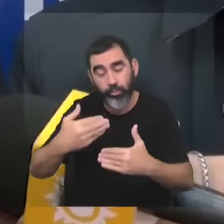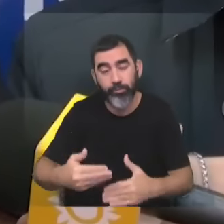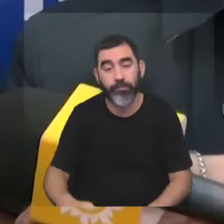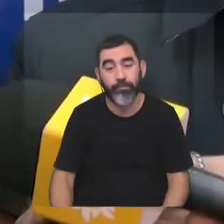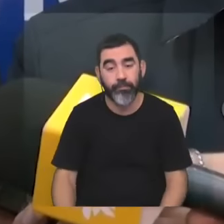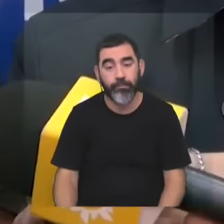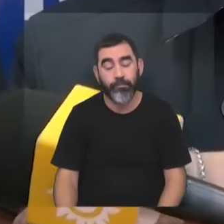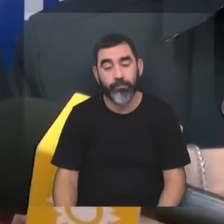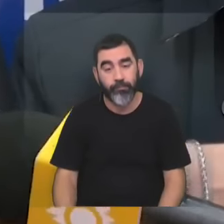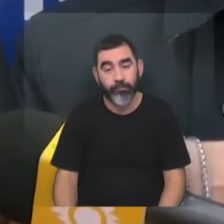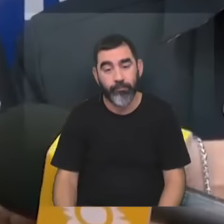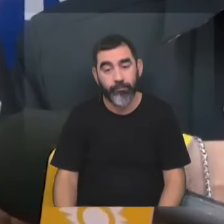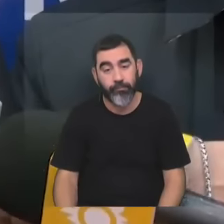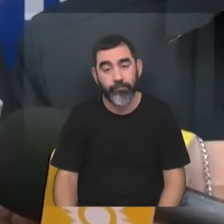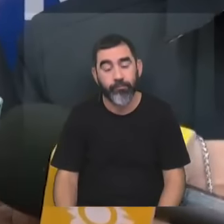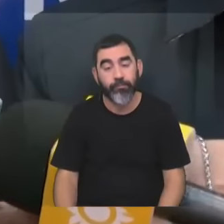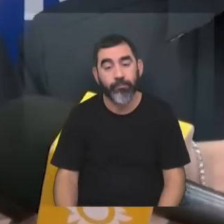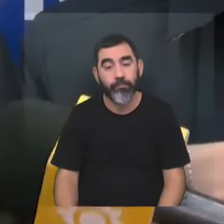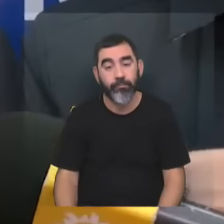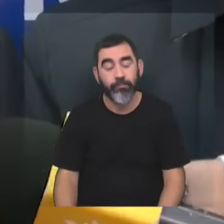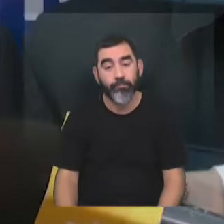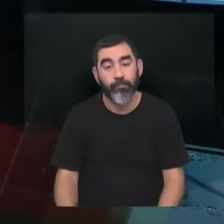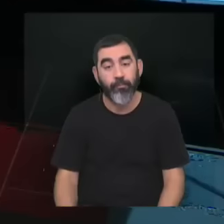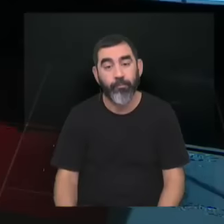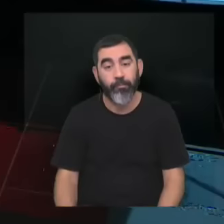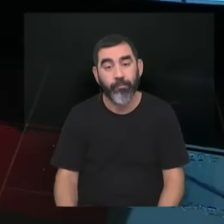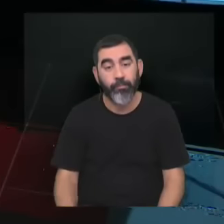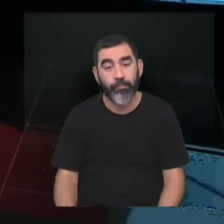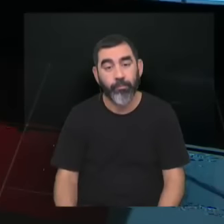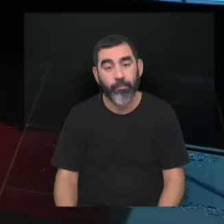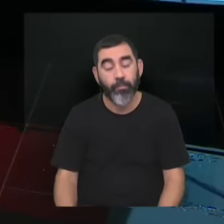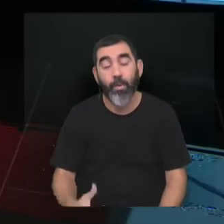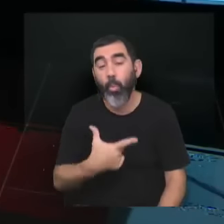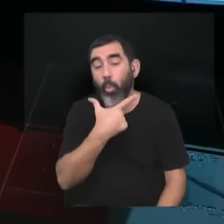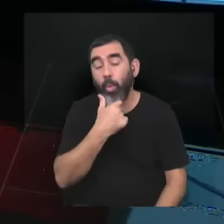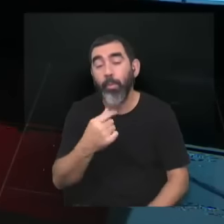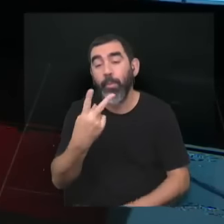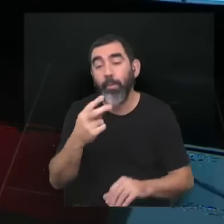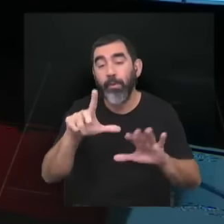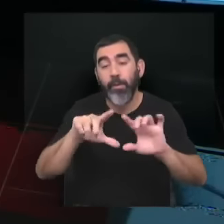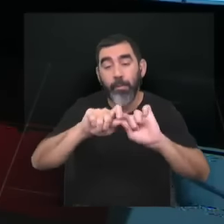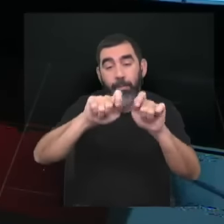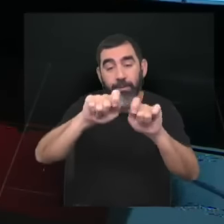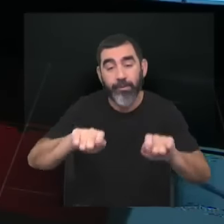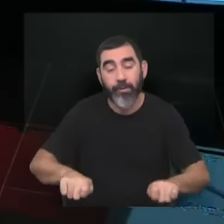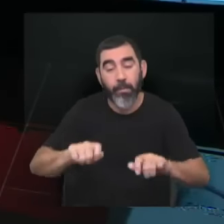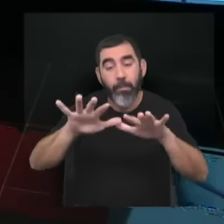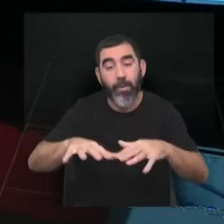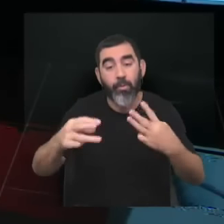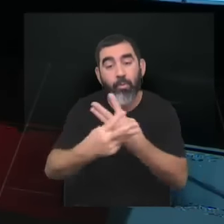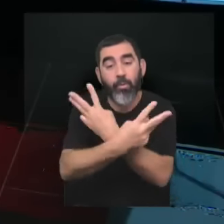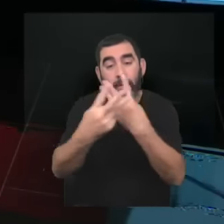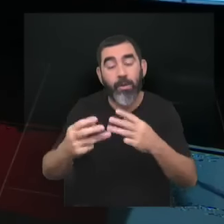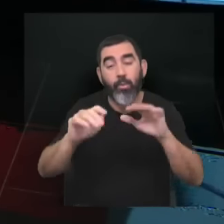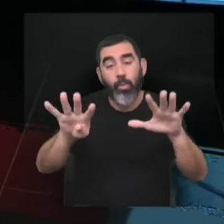un buen Puerto y somos optimistas al respecto y este jueves 27 el pitn convocó a un paro general parcial